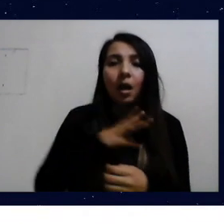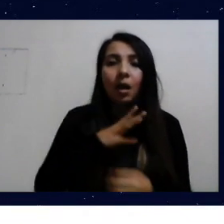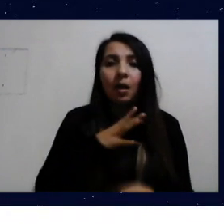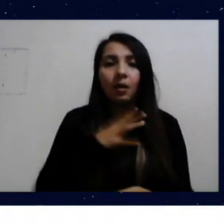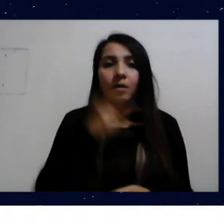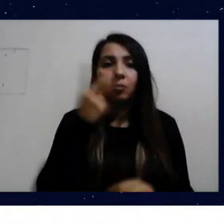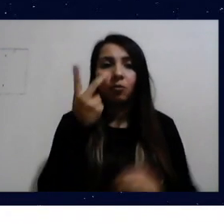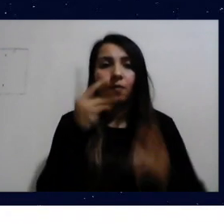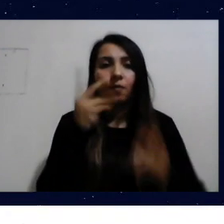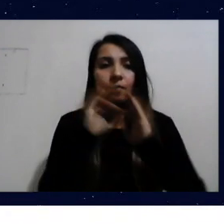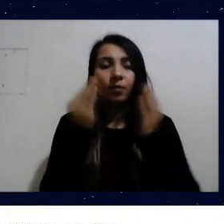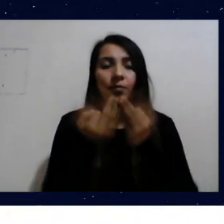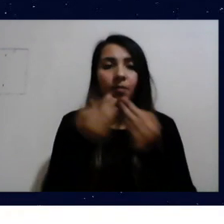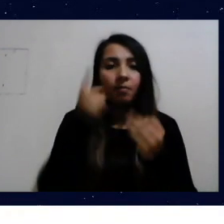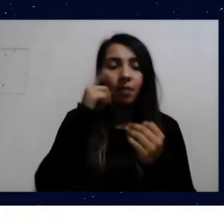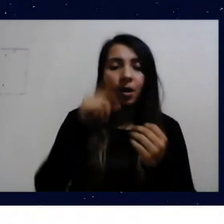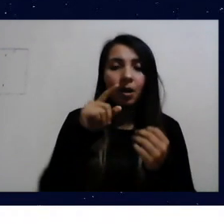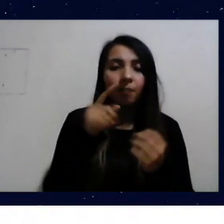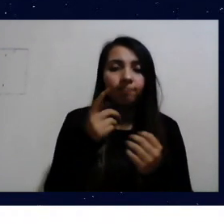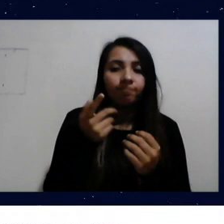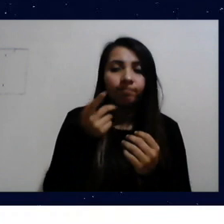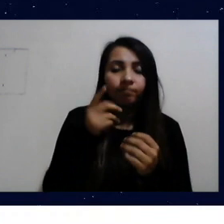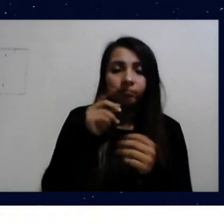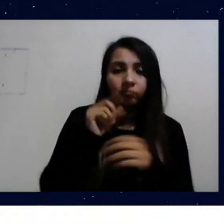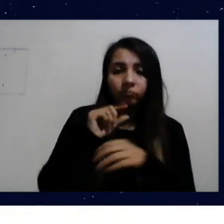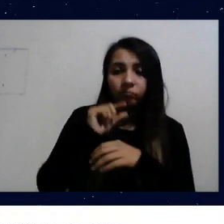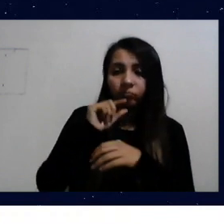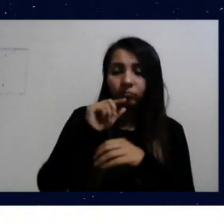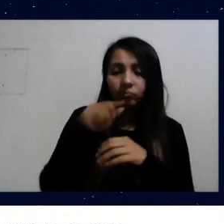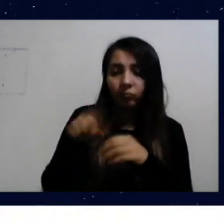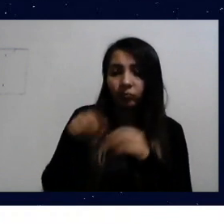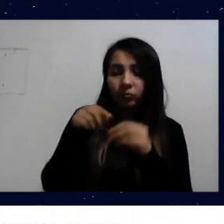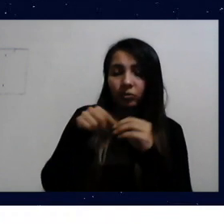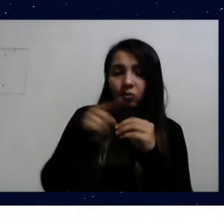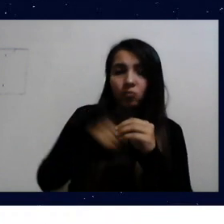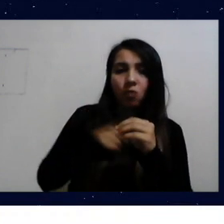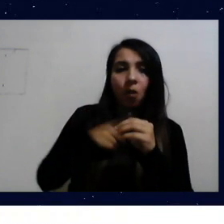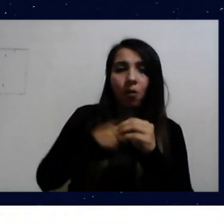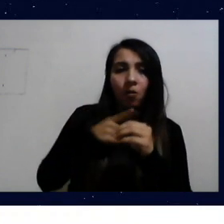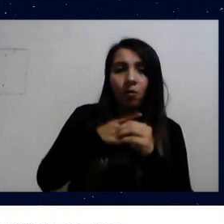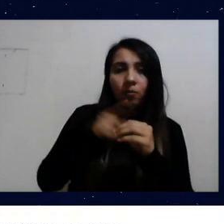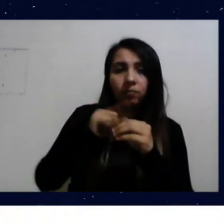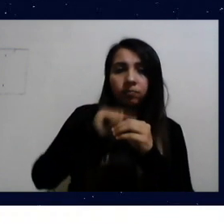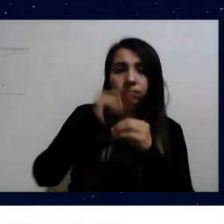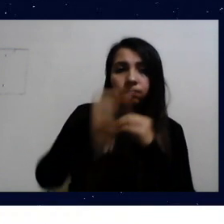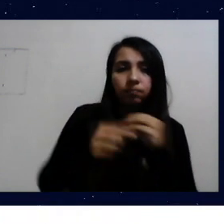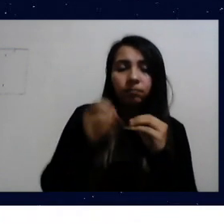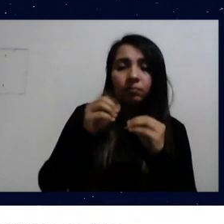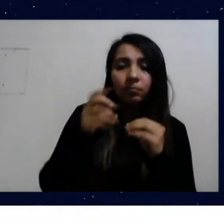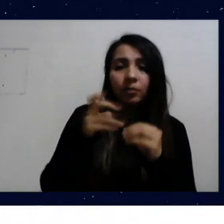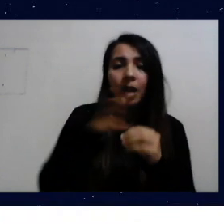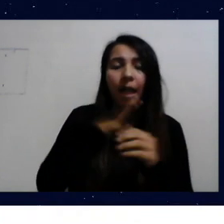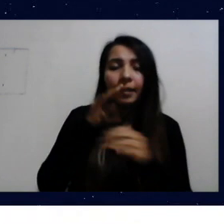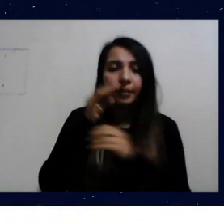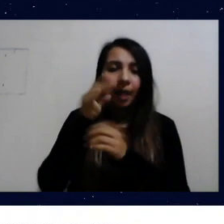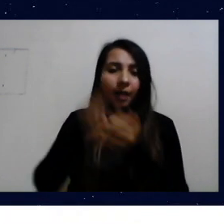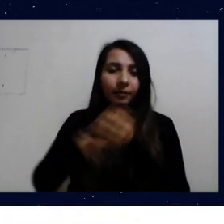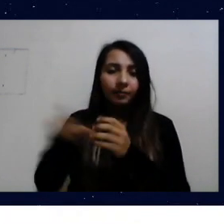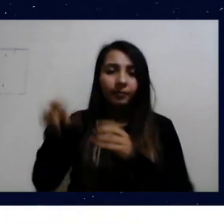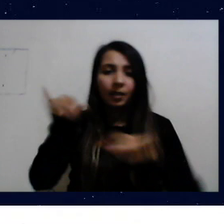que la han hecho tradicionalmente los químicos en los laboratorios, que lo que utilizan son oxidantes, ¿no? Para